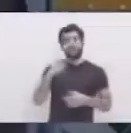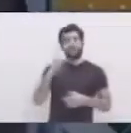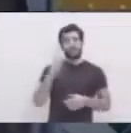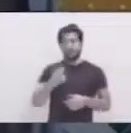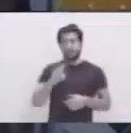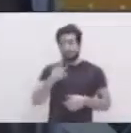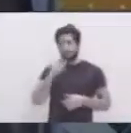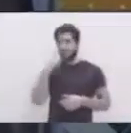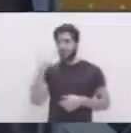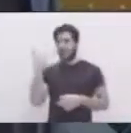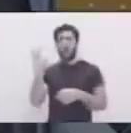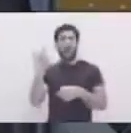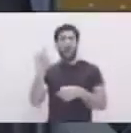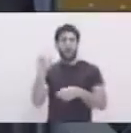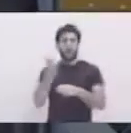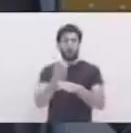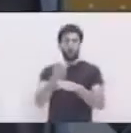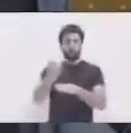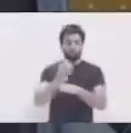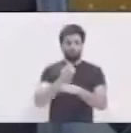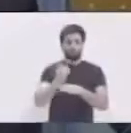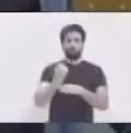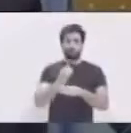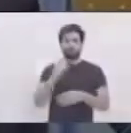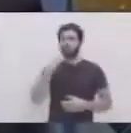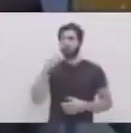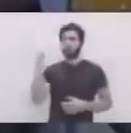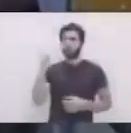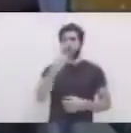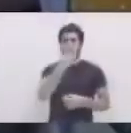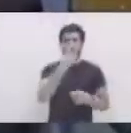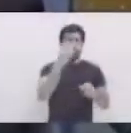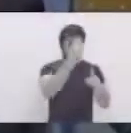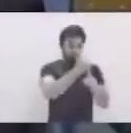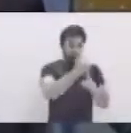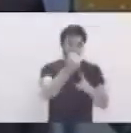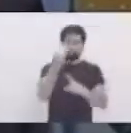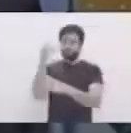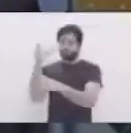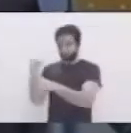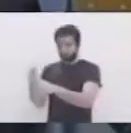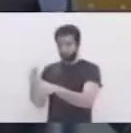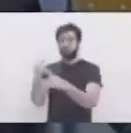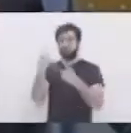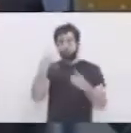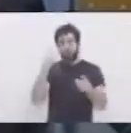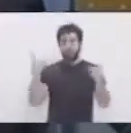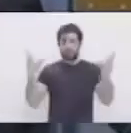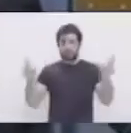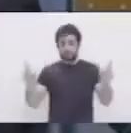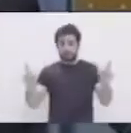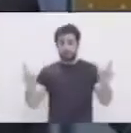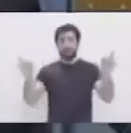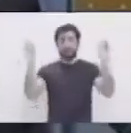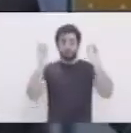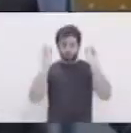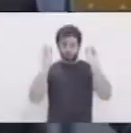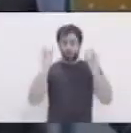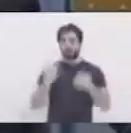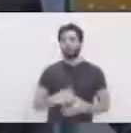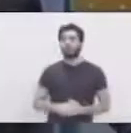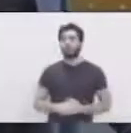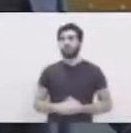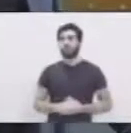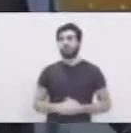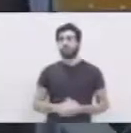siempre con el silicón, le vamos a pegar las dos tiras, una a cada lado de la hoja de acetato, ¿de acuerdo? Una por